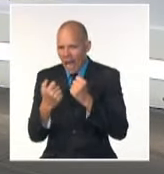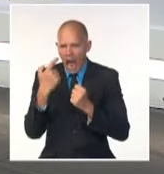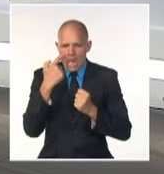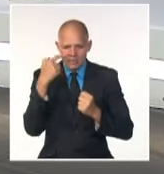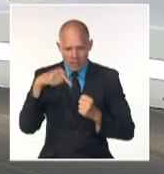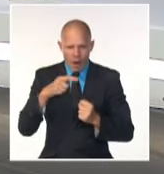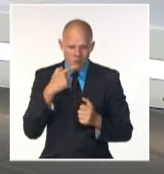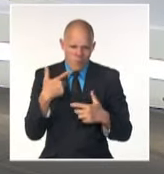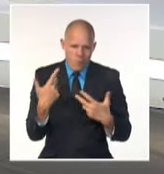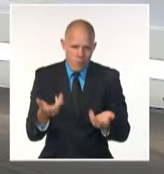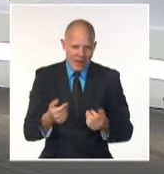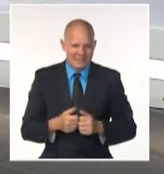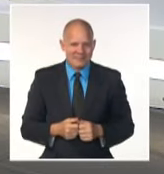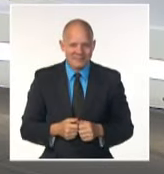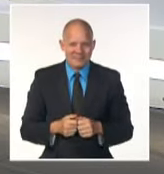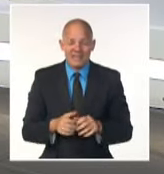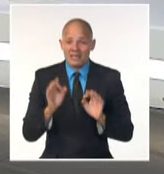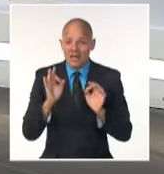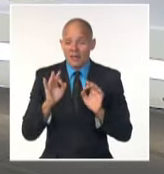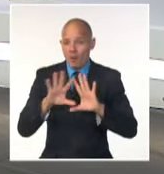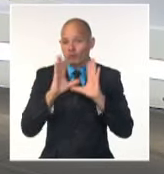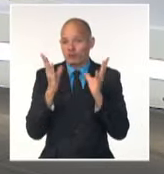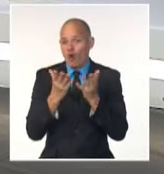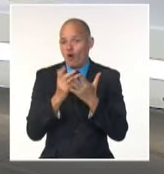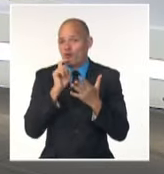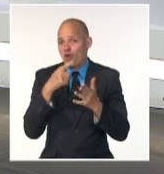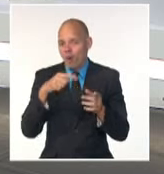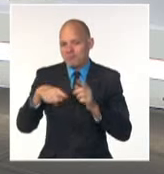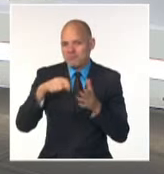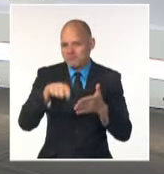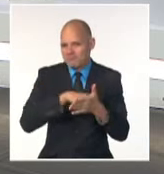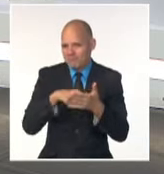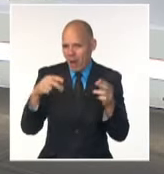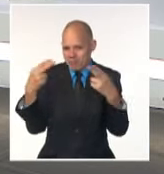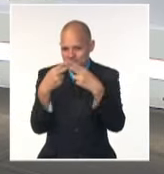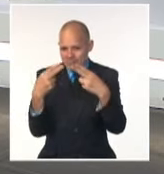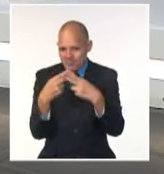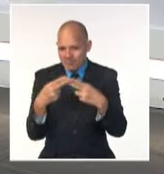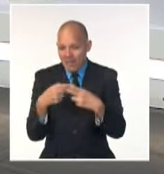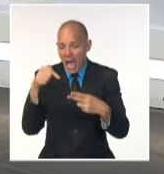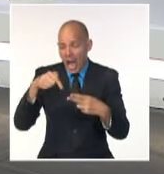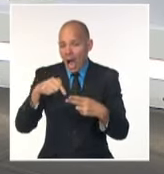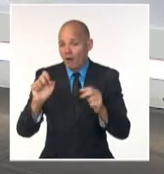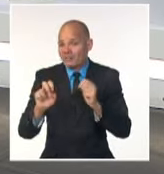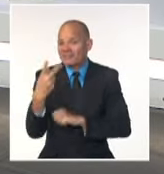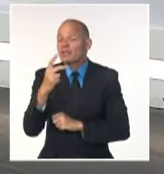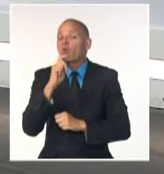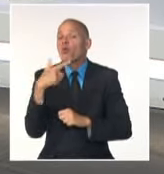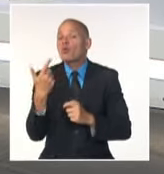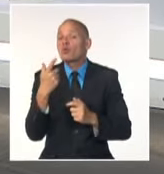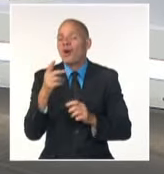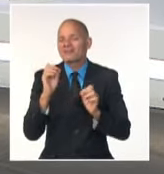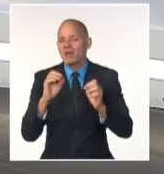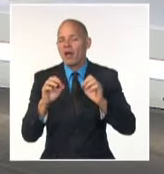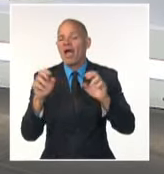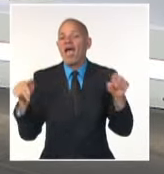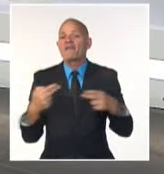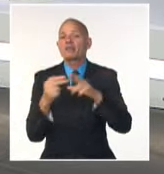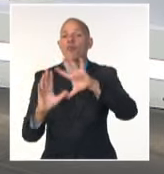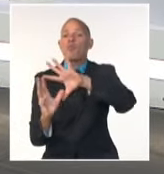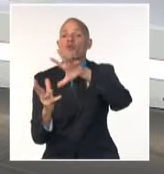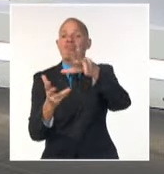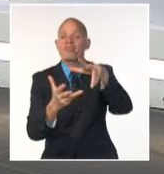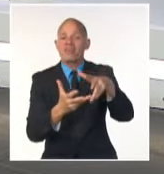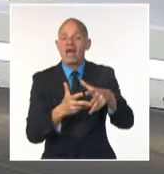Guillermo Rodríguez nos reportan sobre el programa competitivo del segundo y último torneo mundial de clasificación olímpica y de la primera jornada